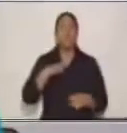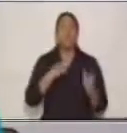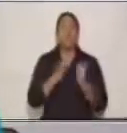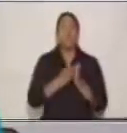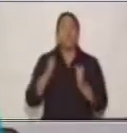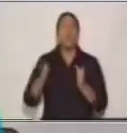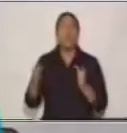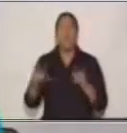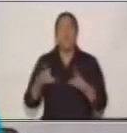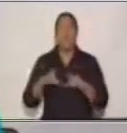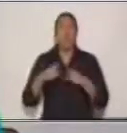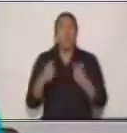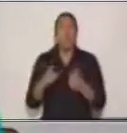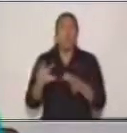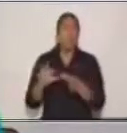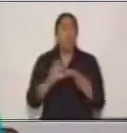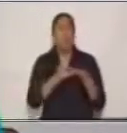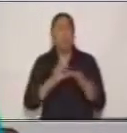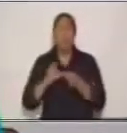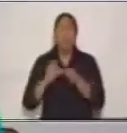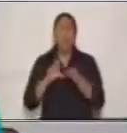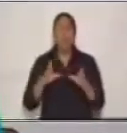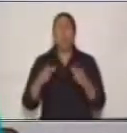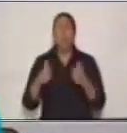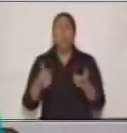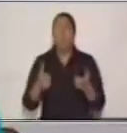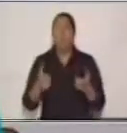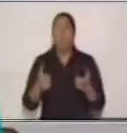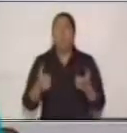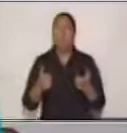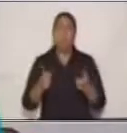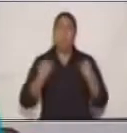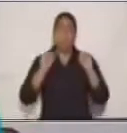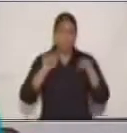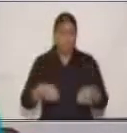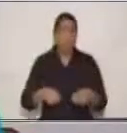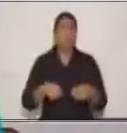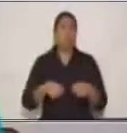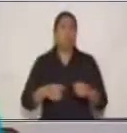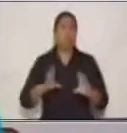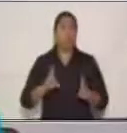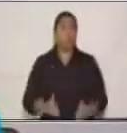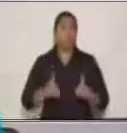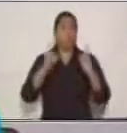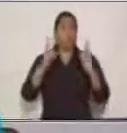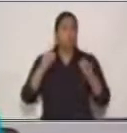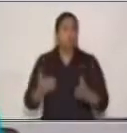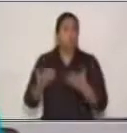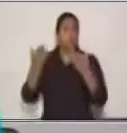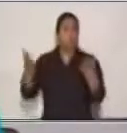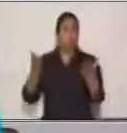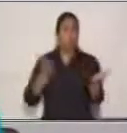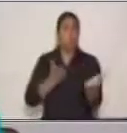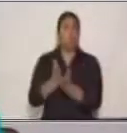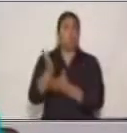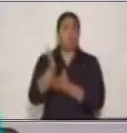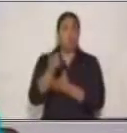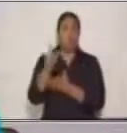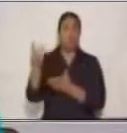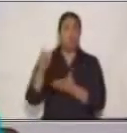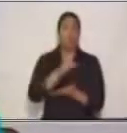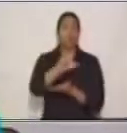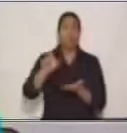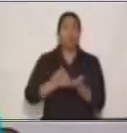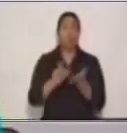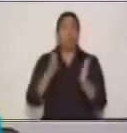para hacer posible que se desarrollen los derechos y las obligaciones de los ciudadanos.